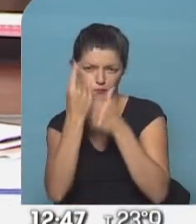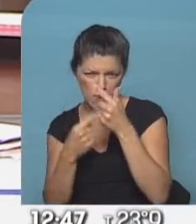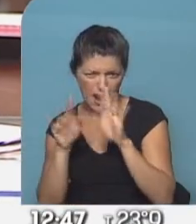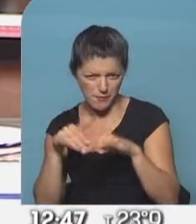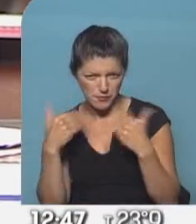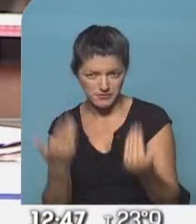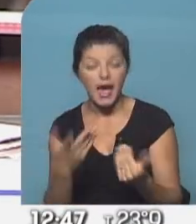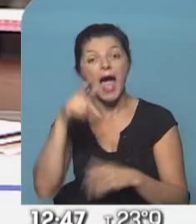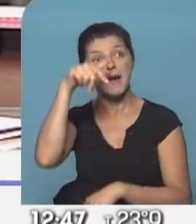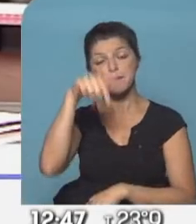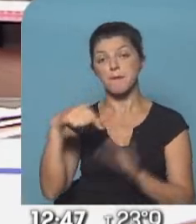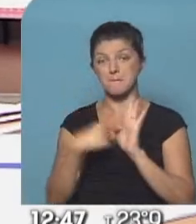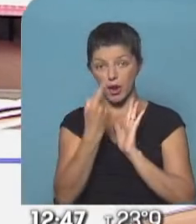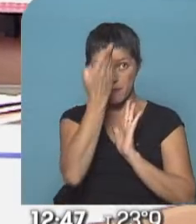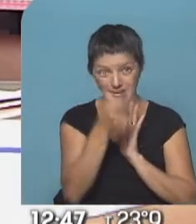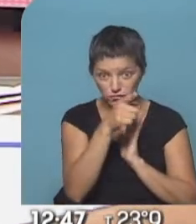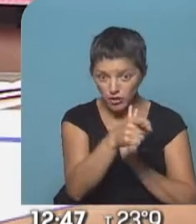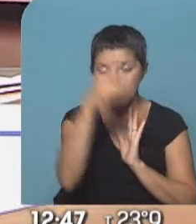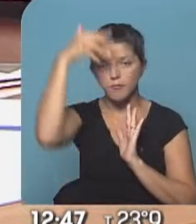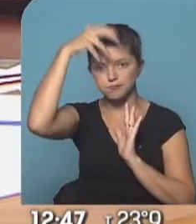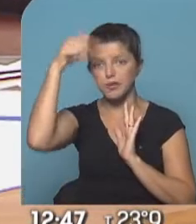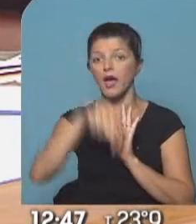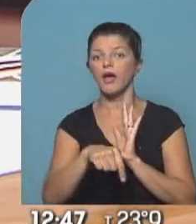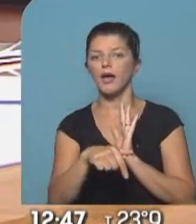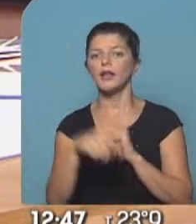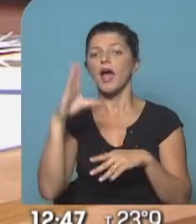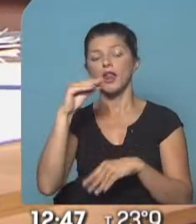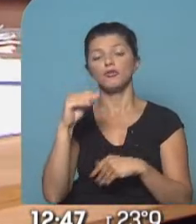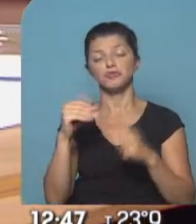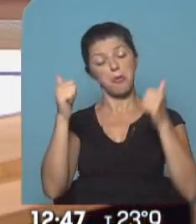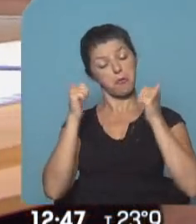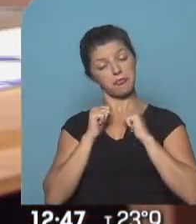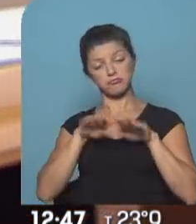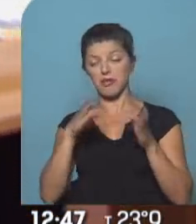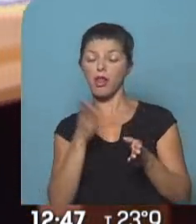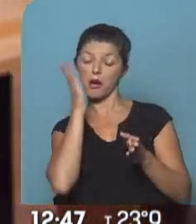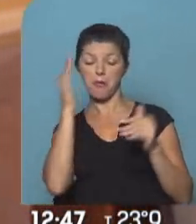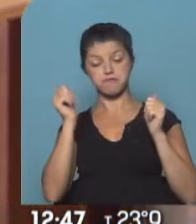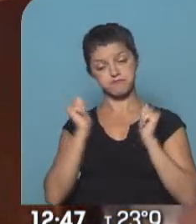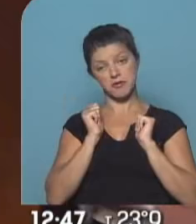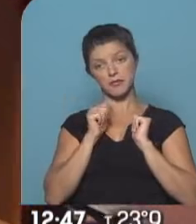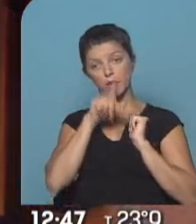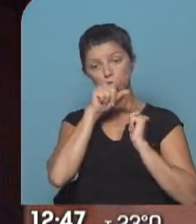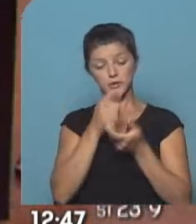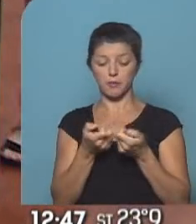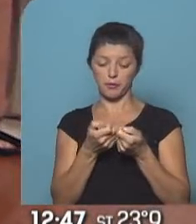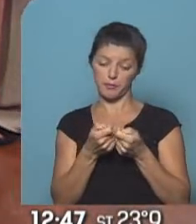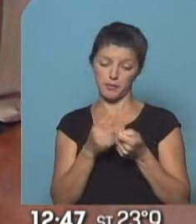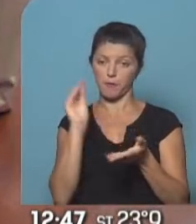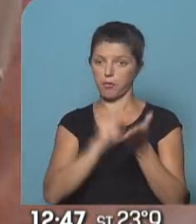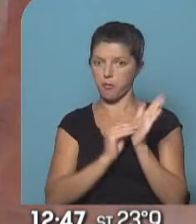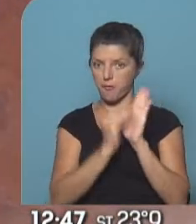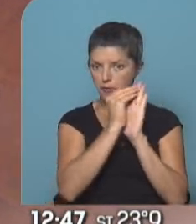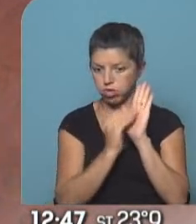que se sienta a la noche en su Sí. cama y se pone a tuitear desde Sí. su teléfono. Ahora, el otro día, vos sabés que veíamos un video, una entrevista que le hicieron a Gay